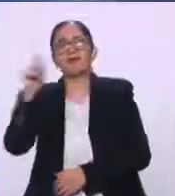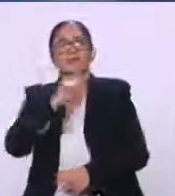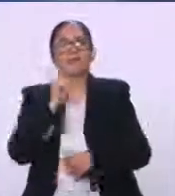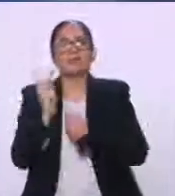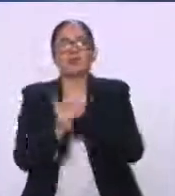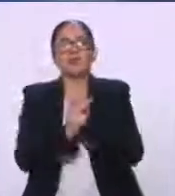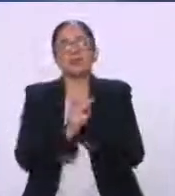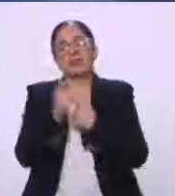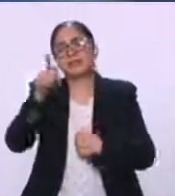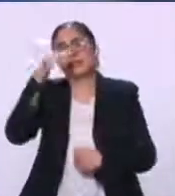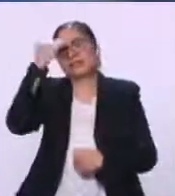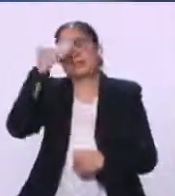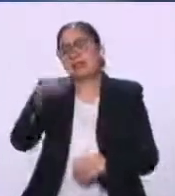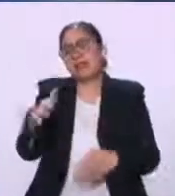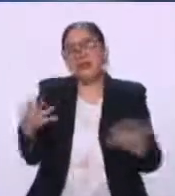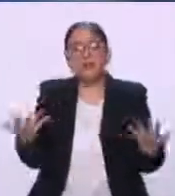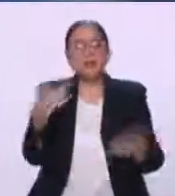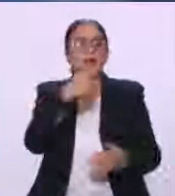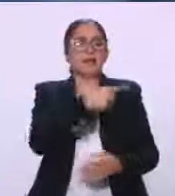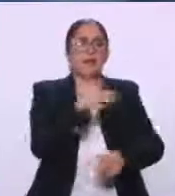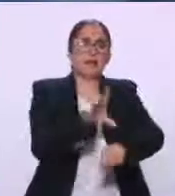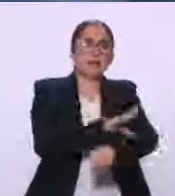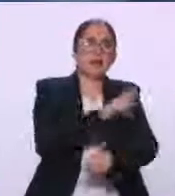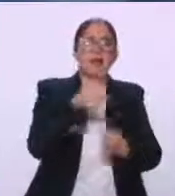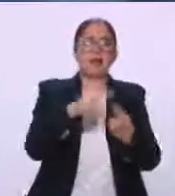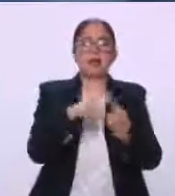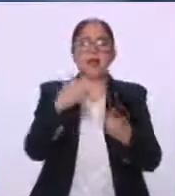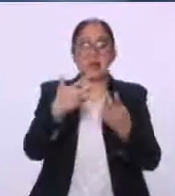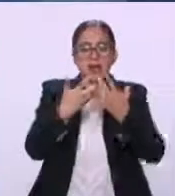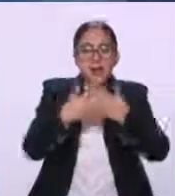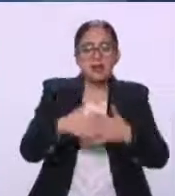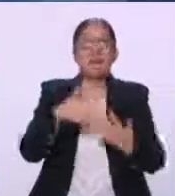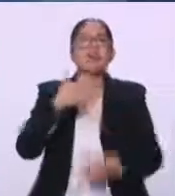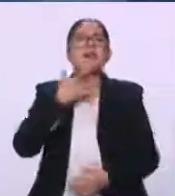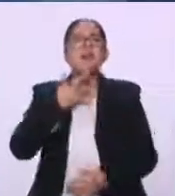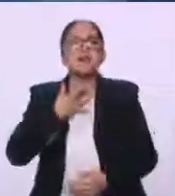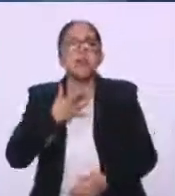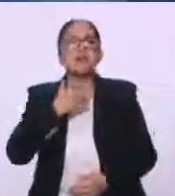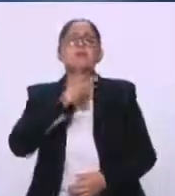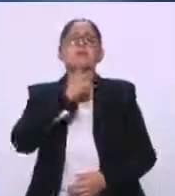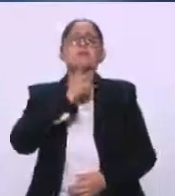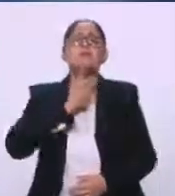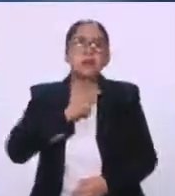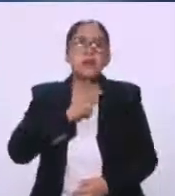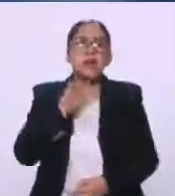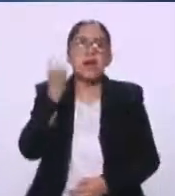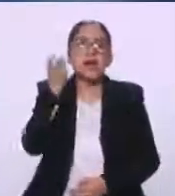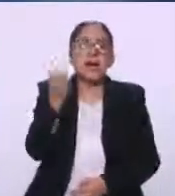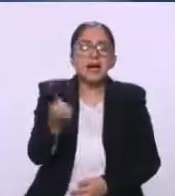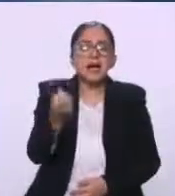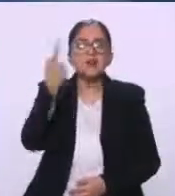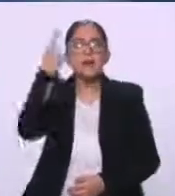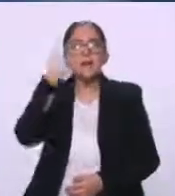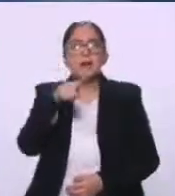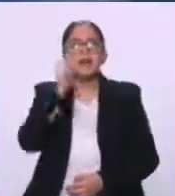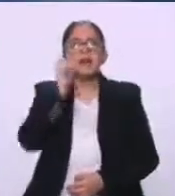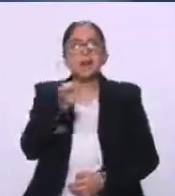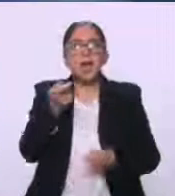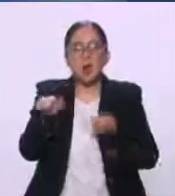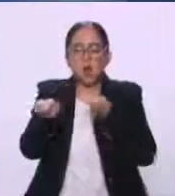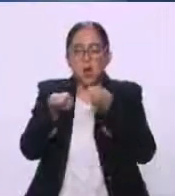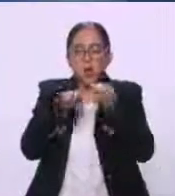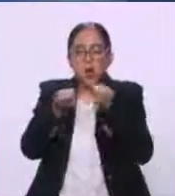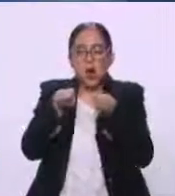la energía, hidrocarburos, energía eléctrica, es una cuestión estratégica de